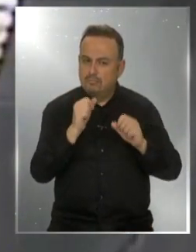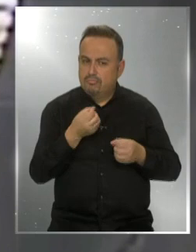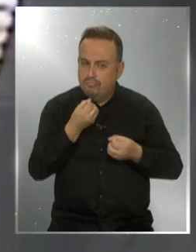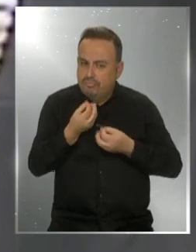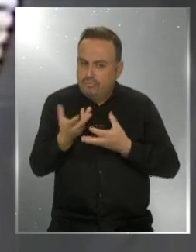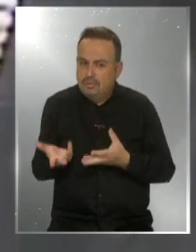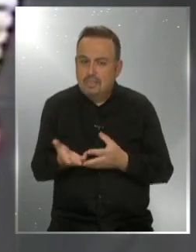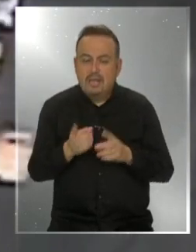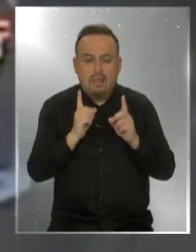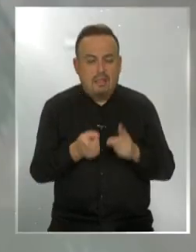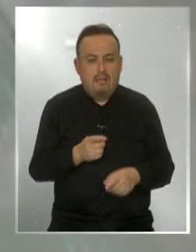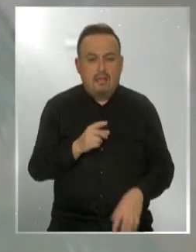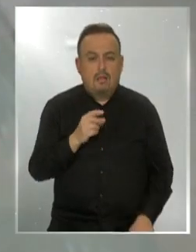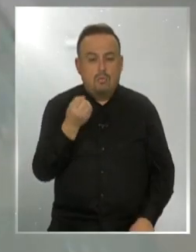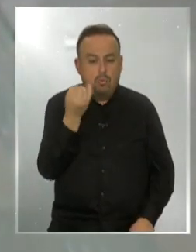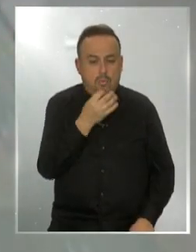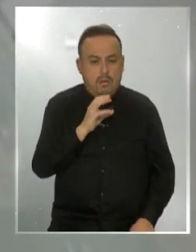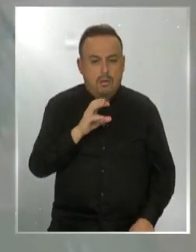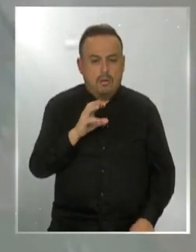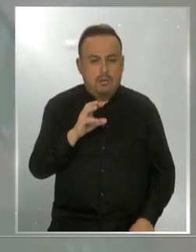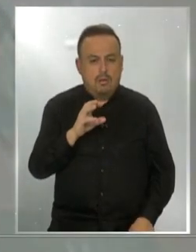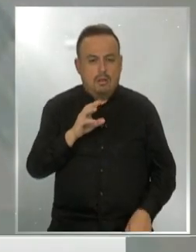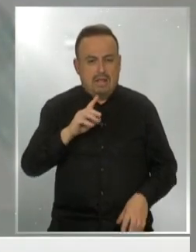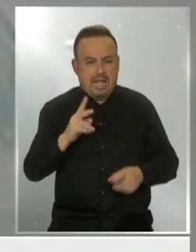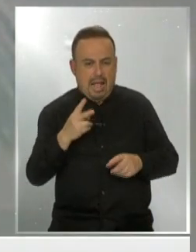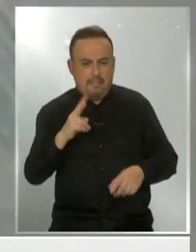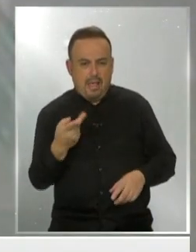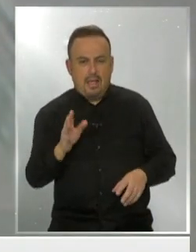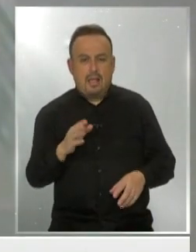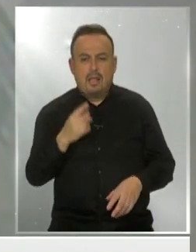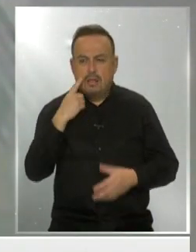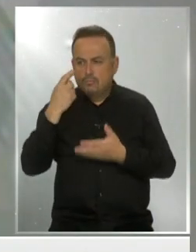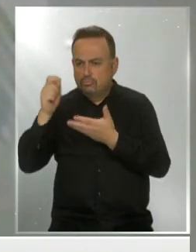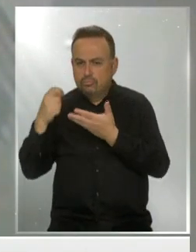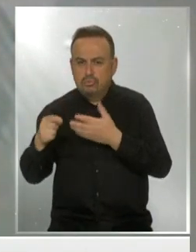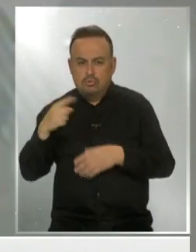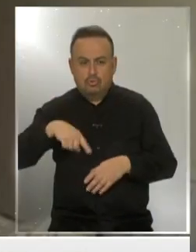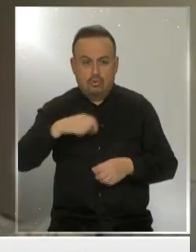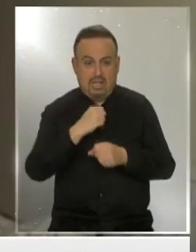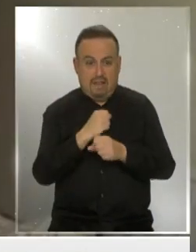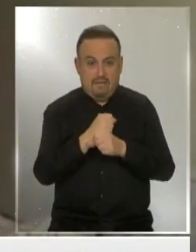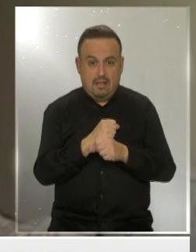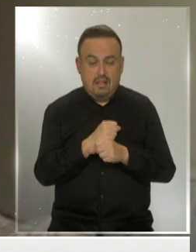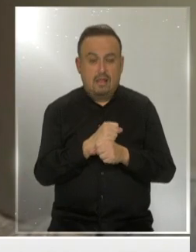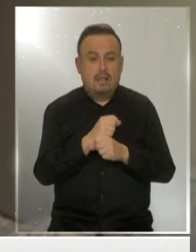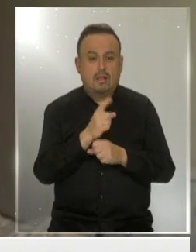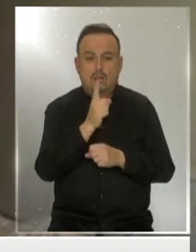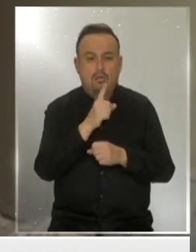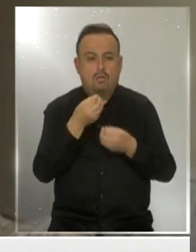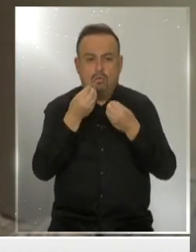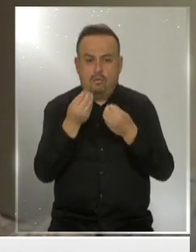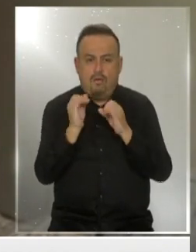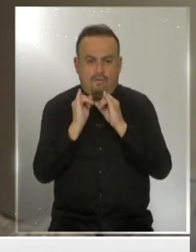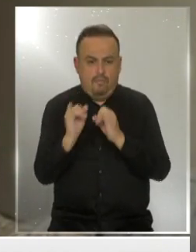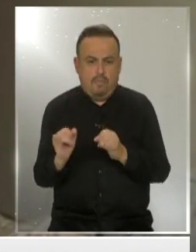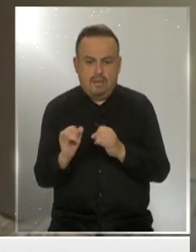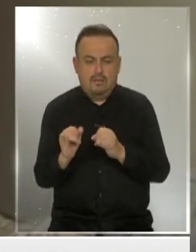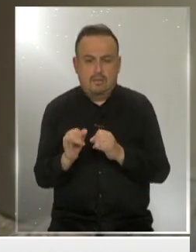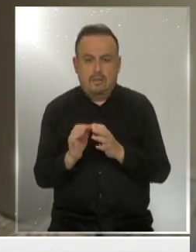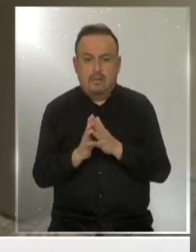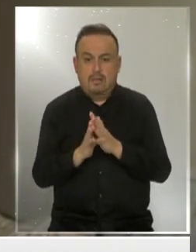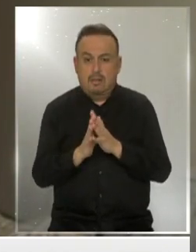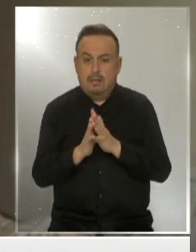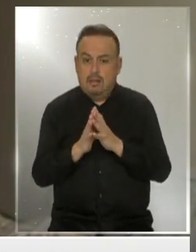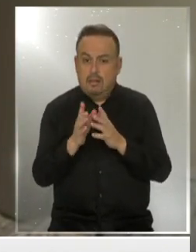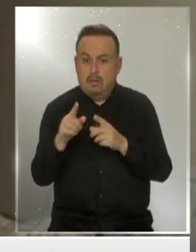permanente cambiar claves hace el chequeo de las personas que están trabajando con nosotros y no entregar la información de